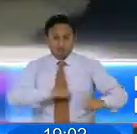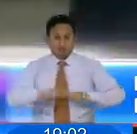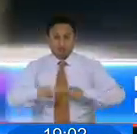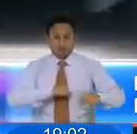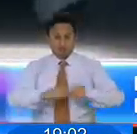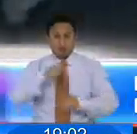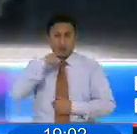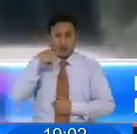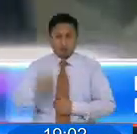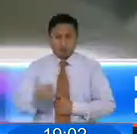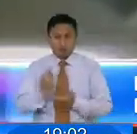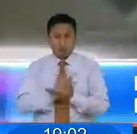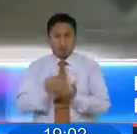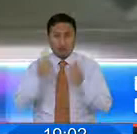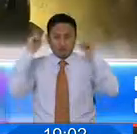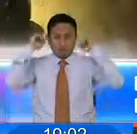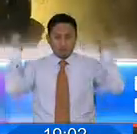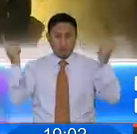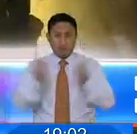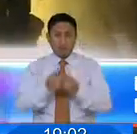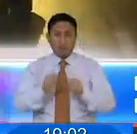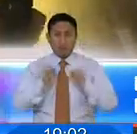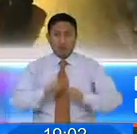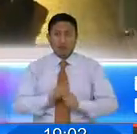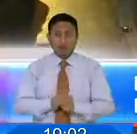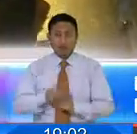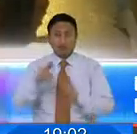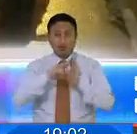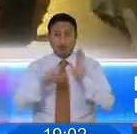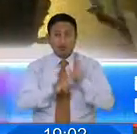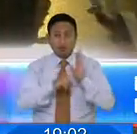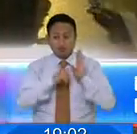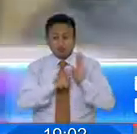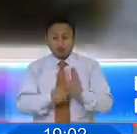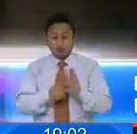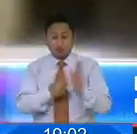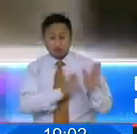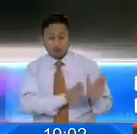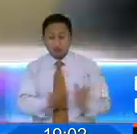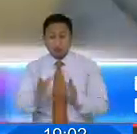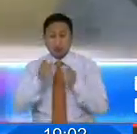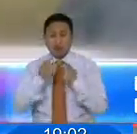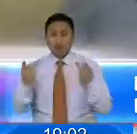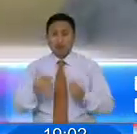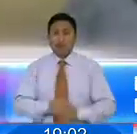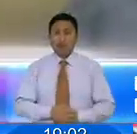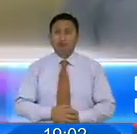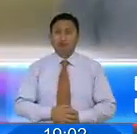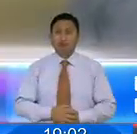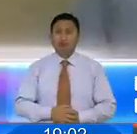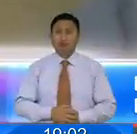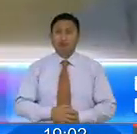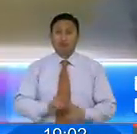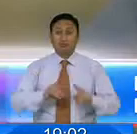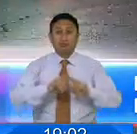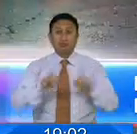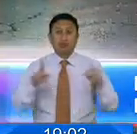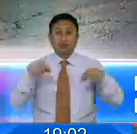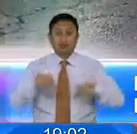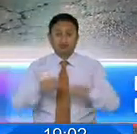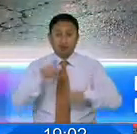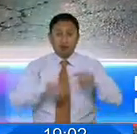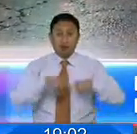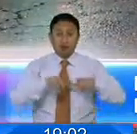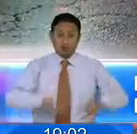en el feriado de Semana Santa para hacer prevalecer el orden público, especialmente por la pandemia del COVID-19. Sin embargo, en